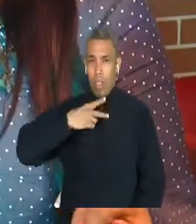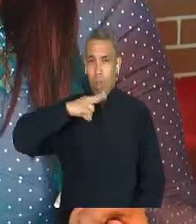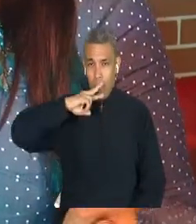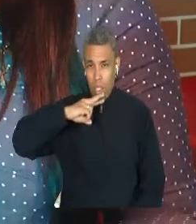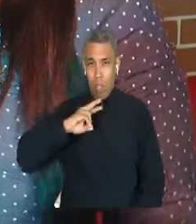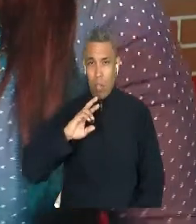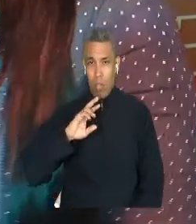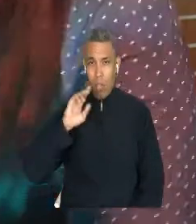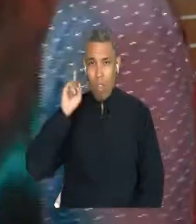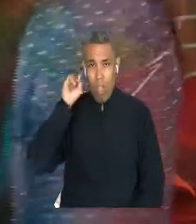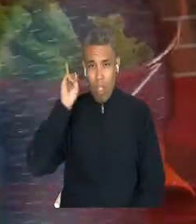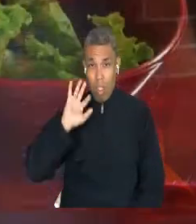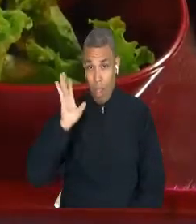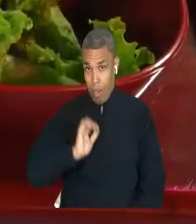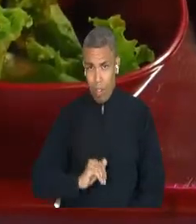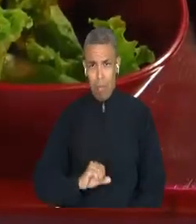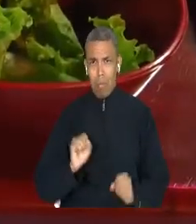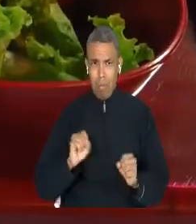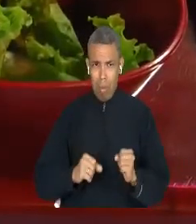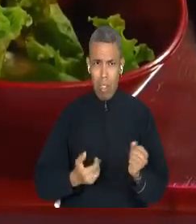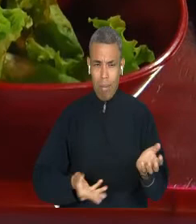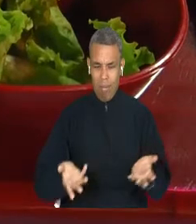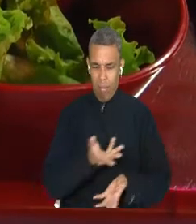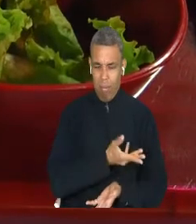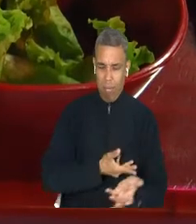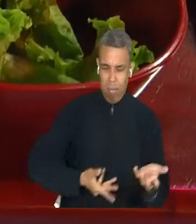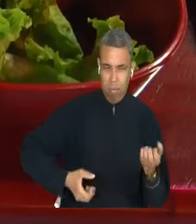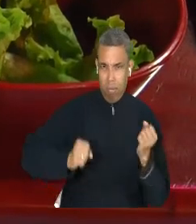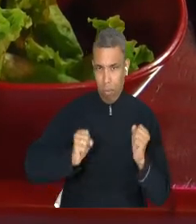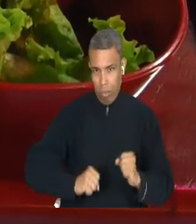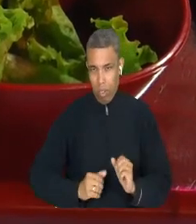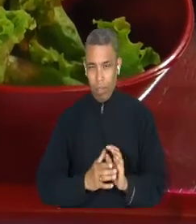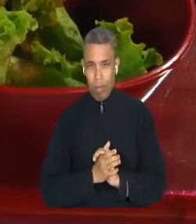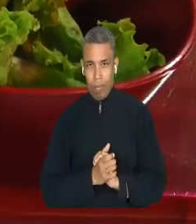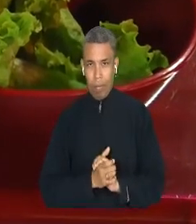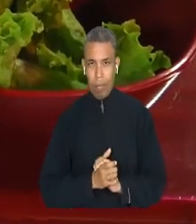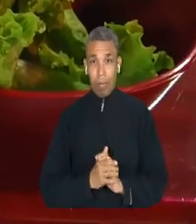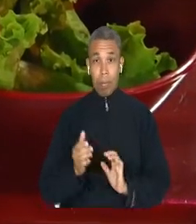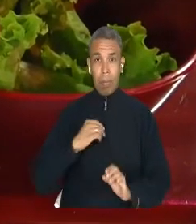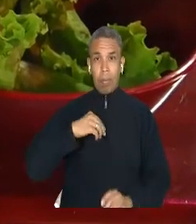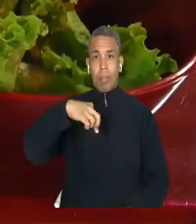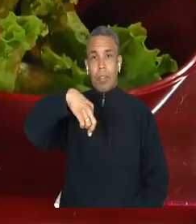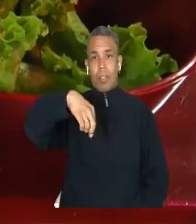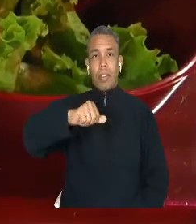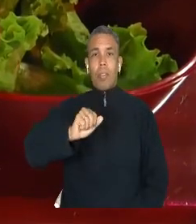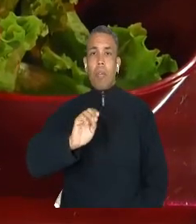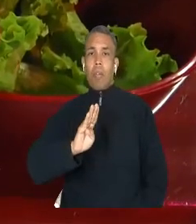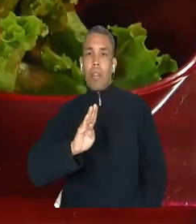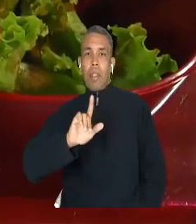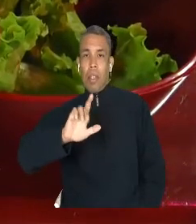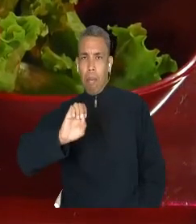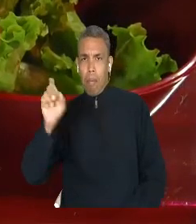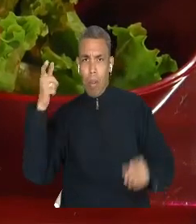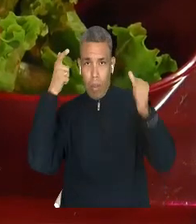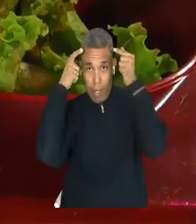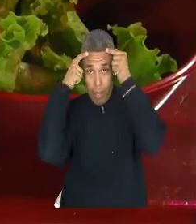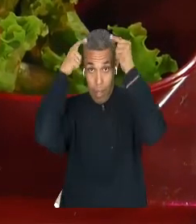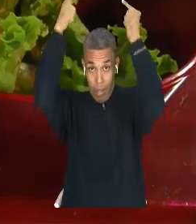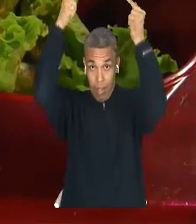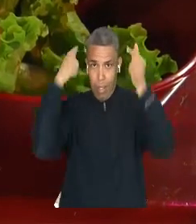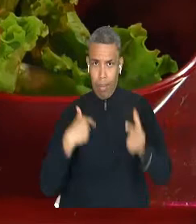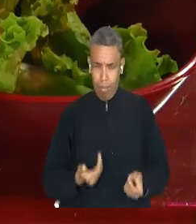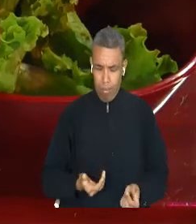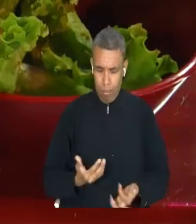y compartir con toda su familia. Bueno, Pablo es el chef de la cervecería y él nos va a hablar un poco acerca de